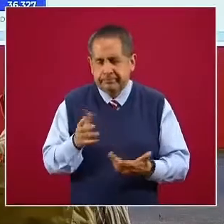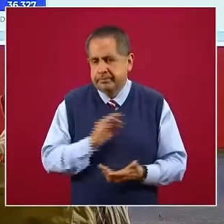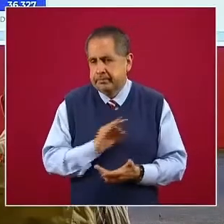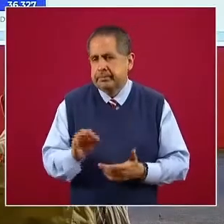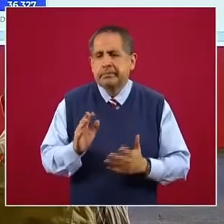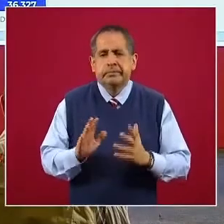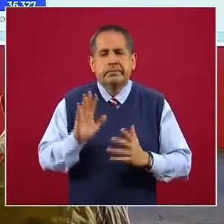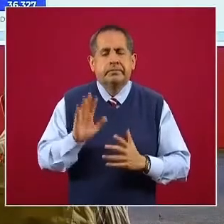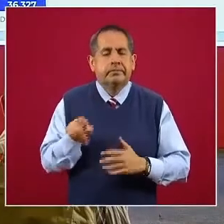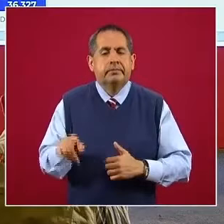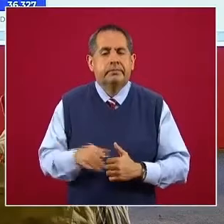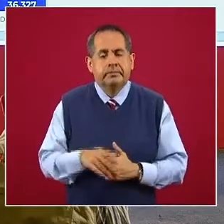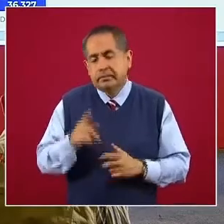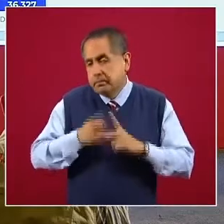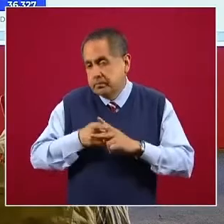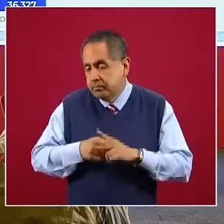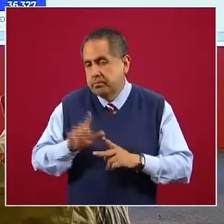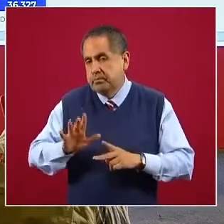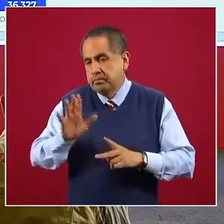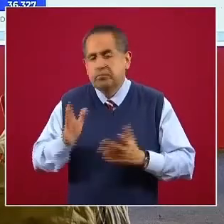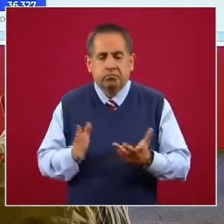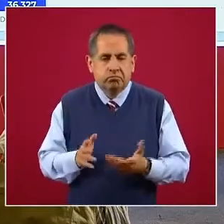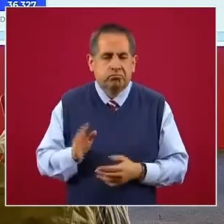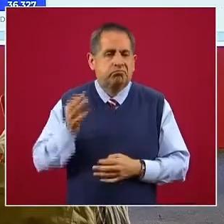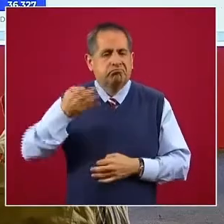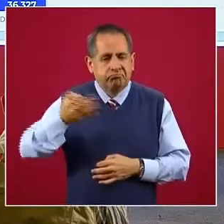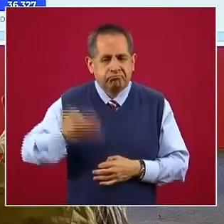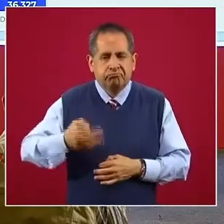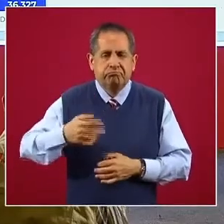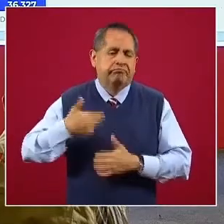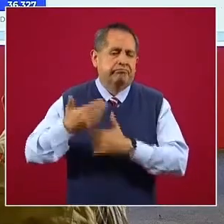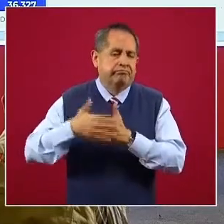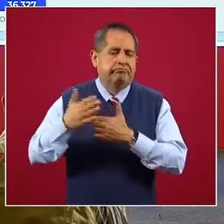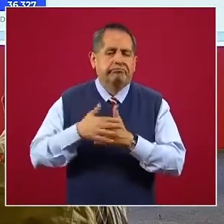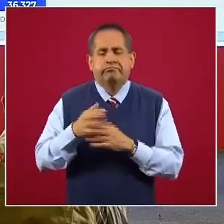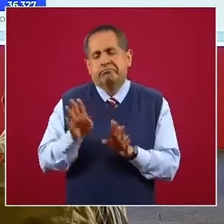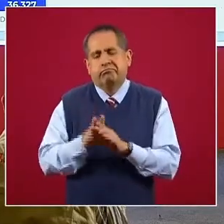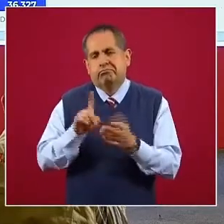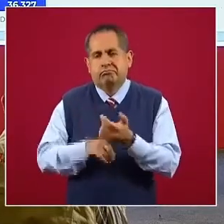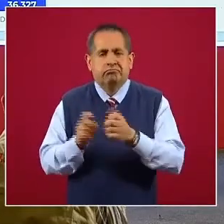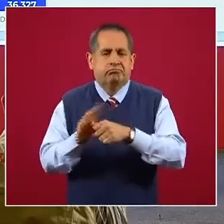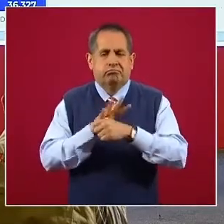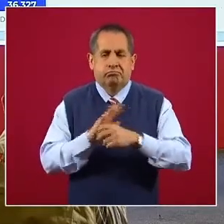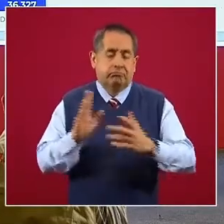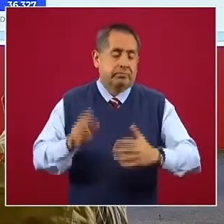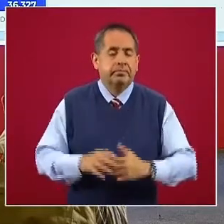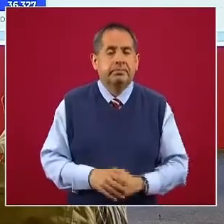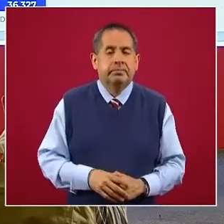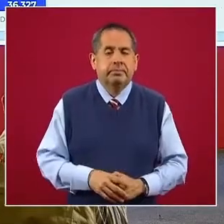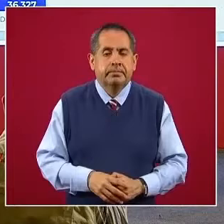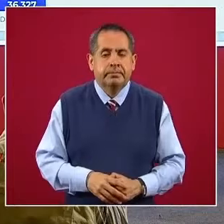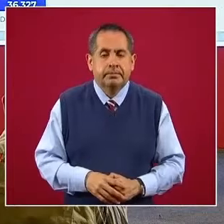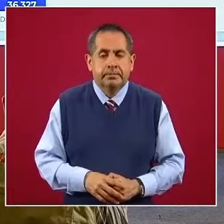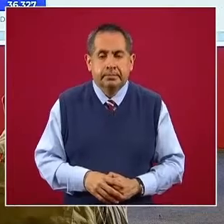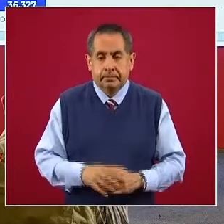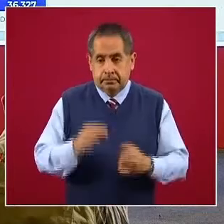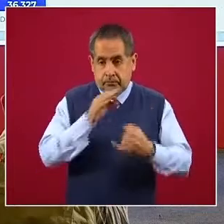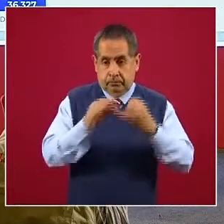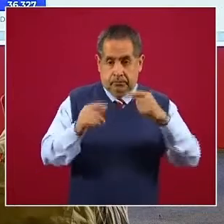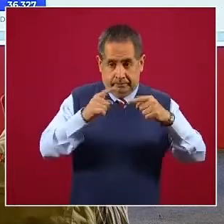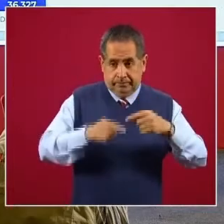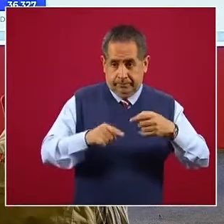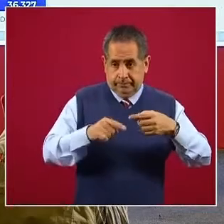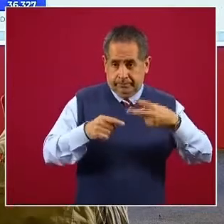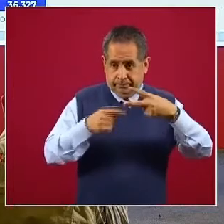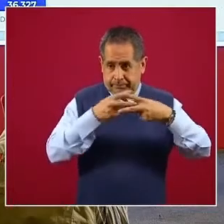349,893 casos estimados que en su momento van a también ser confirmados por laboratorio. La última barra, o la que es la